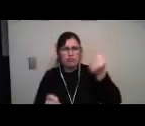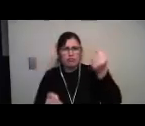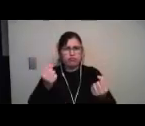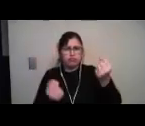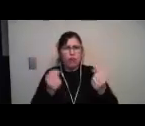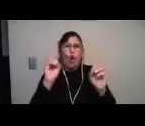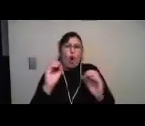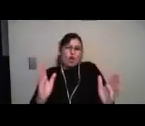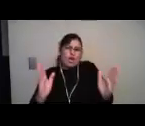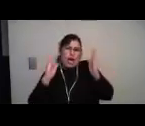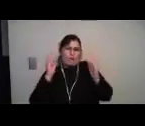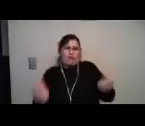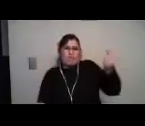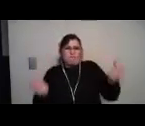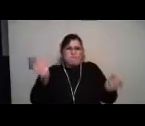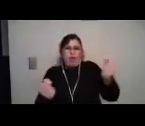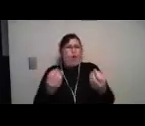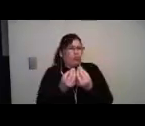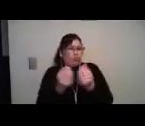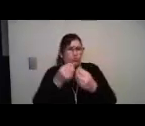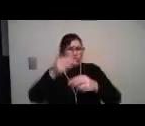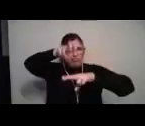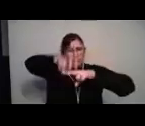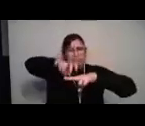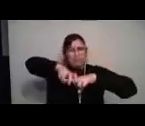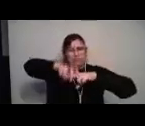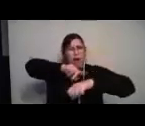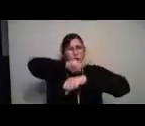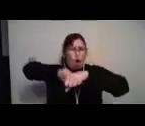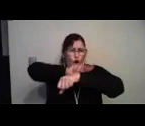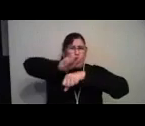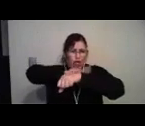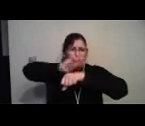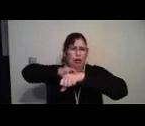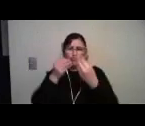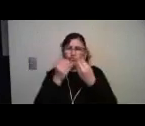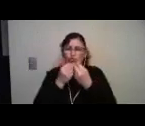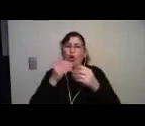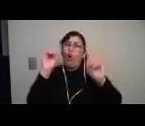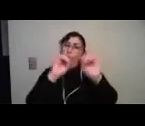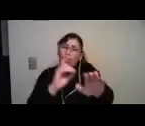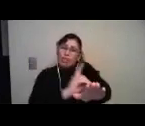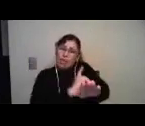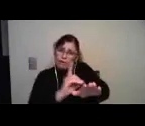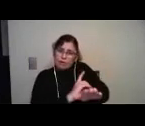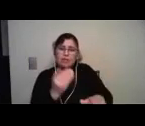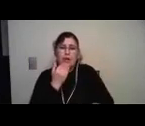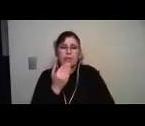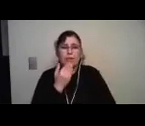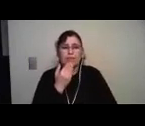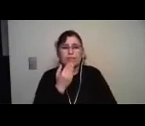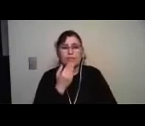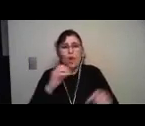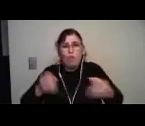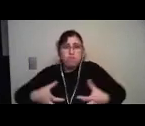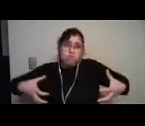de camiones que tienen que permanecer mucho tiempo sentados, ¿cierto? Patología diabética y las personas que